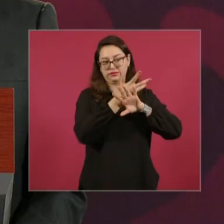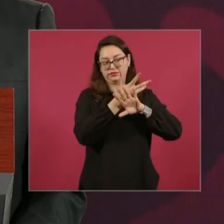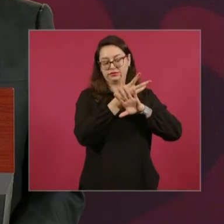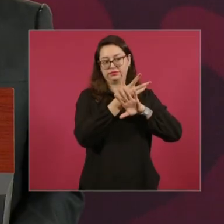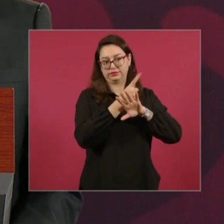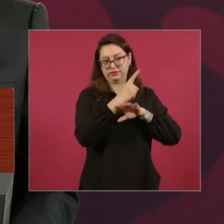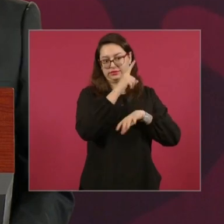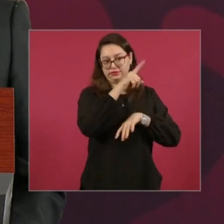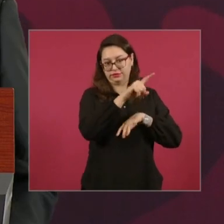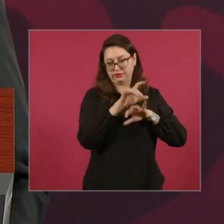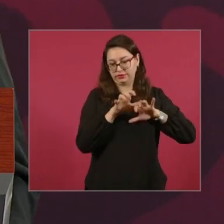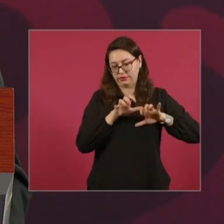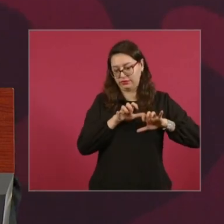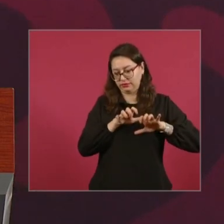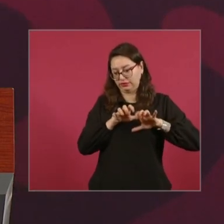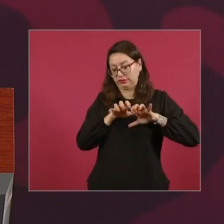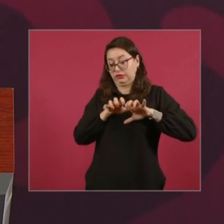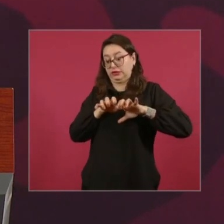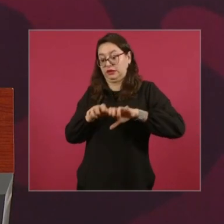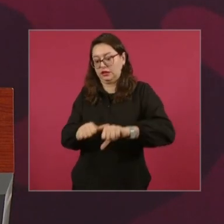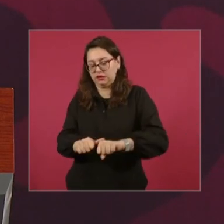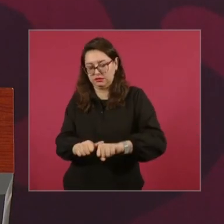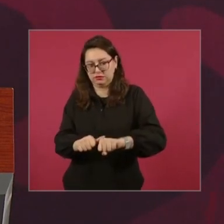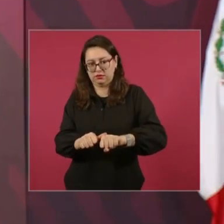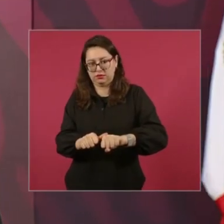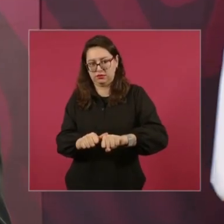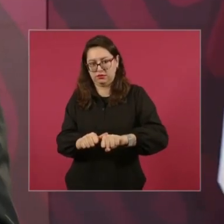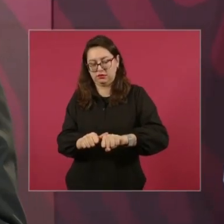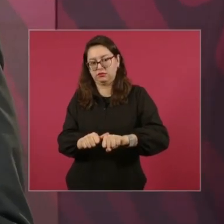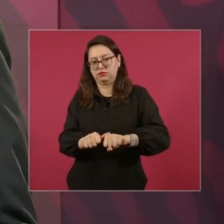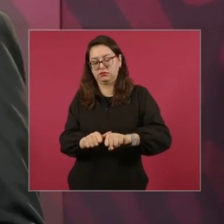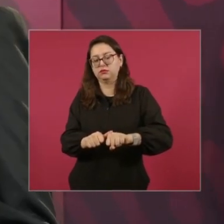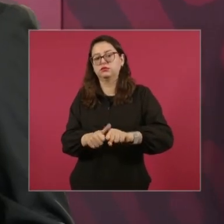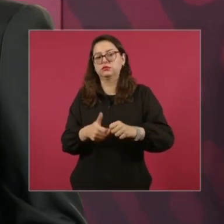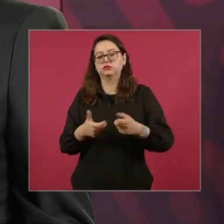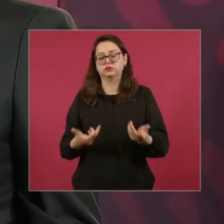del Norte. Yo no crucé la frontera me cruzó,